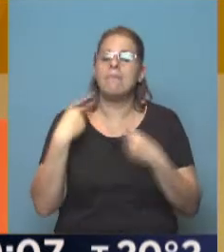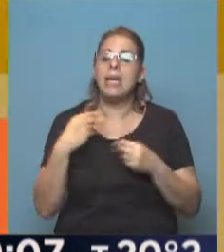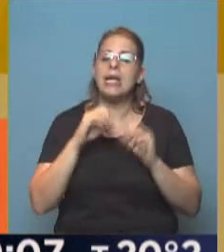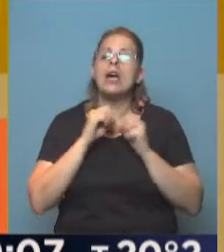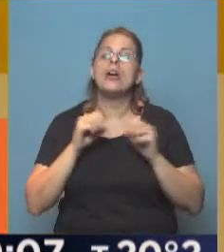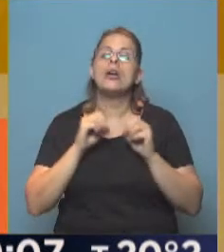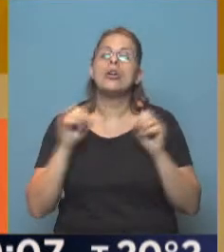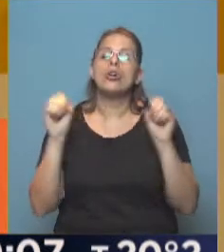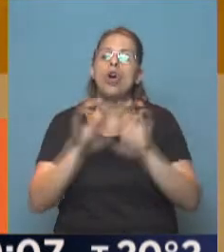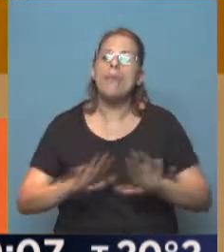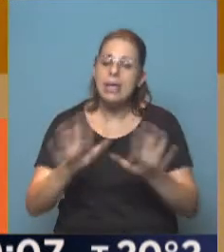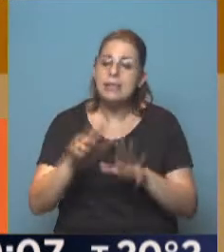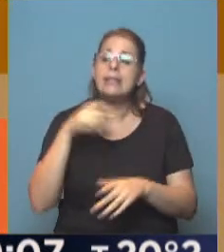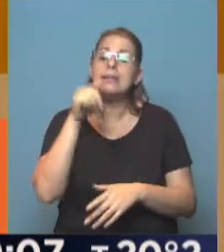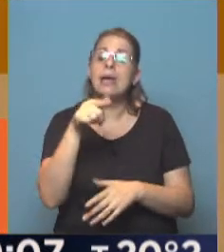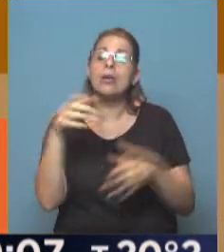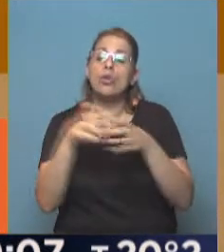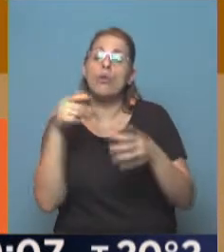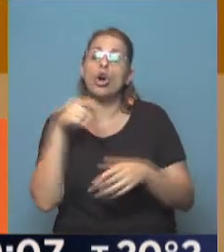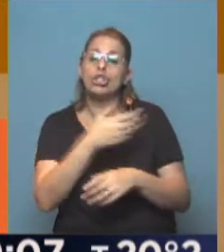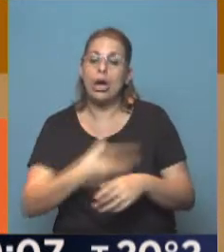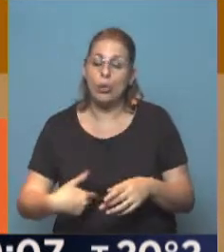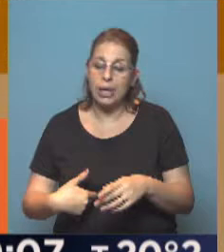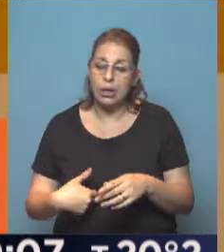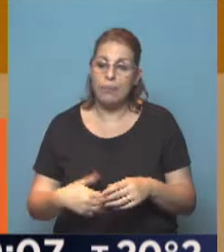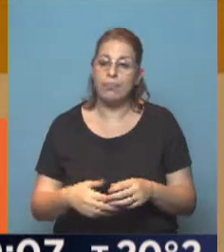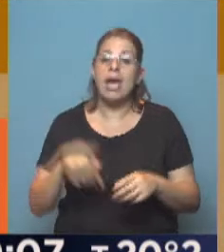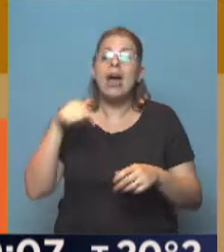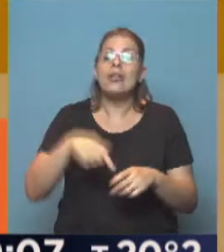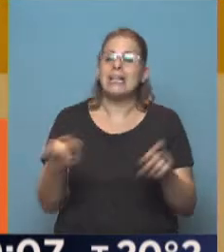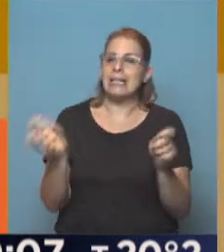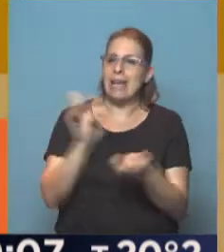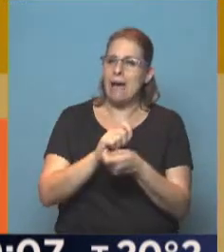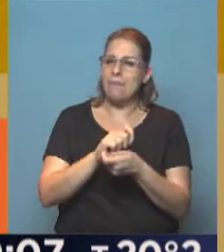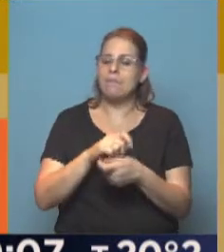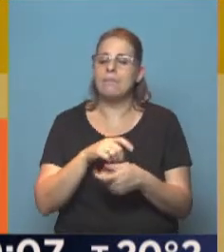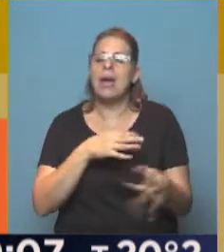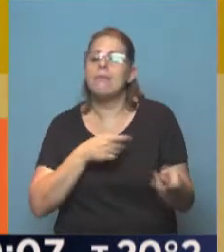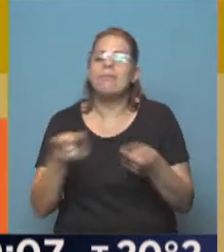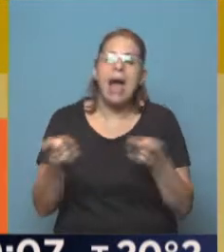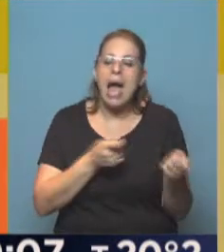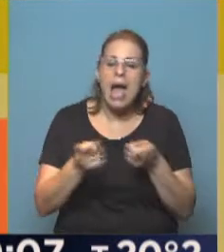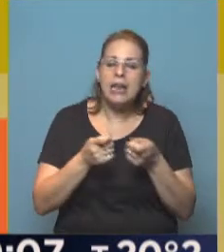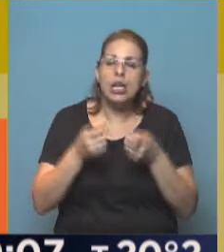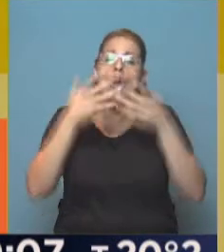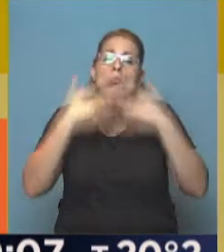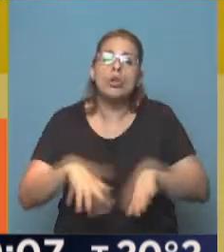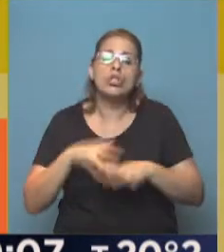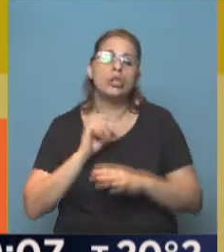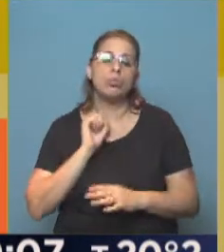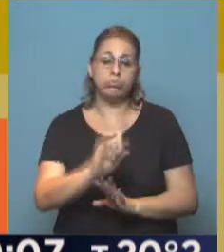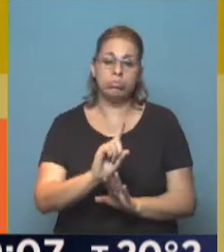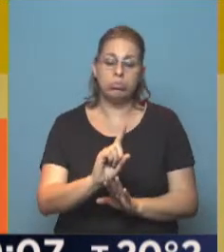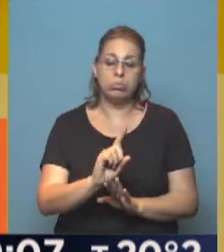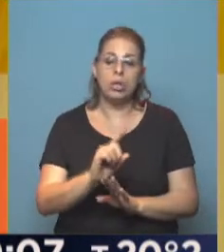la oposición, que otra vez nos volvió a correr el arco, que jugó a esta estrategia de sacar un proyecto propio. Ahí